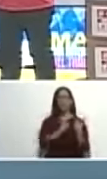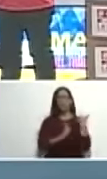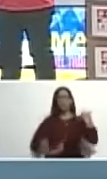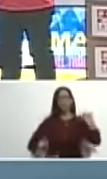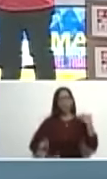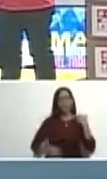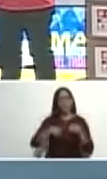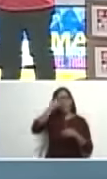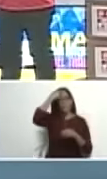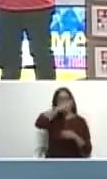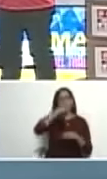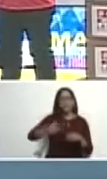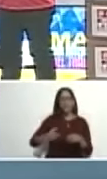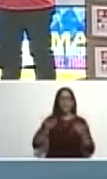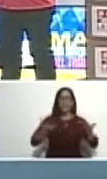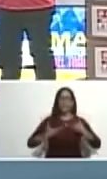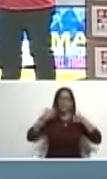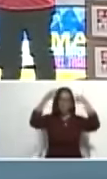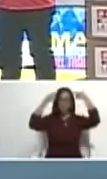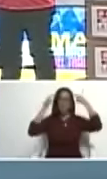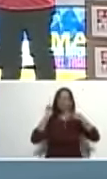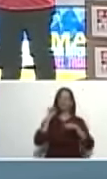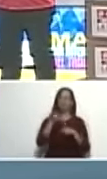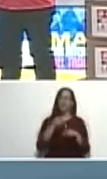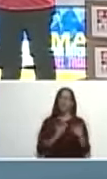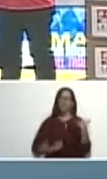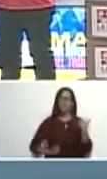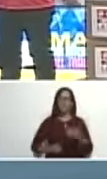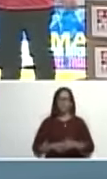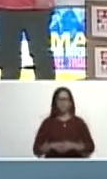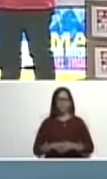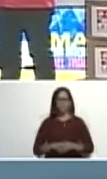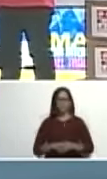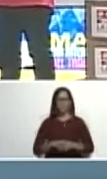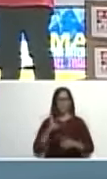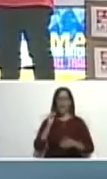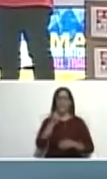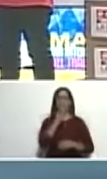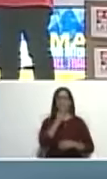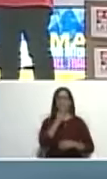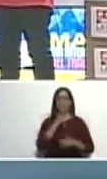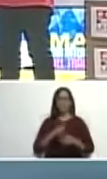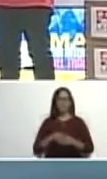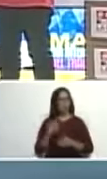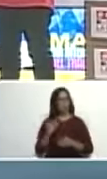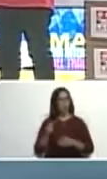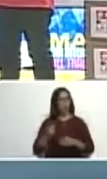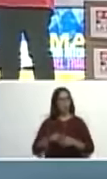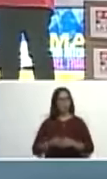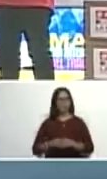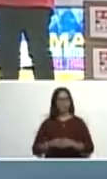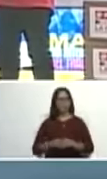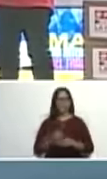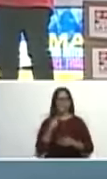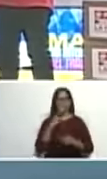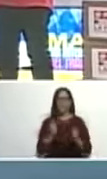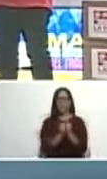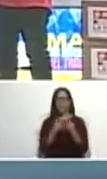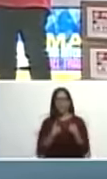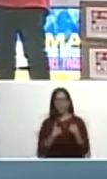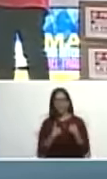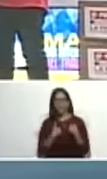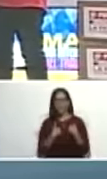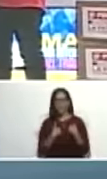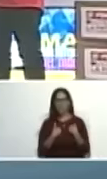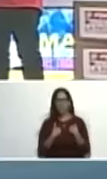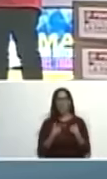que es el legado del comandante Chávez, que es usted, presidente obrero. ¿Habla inglés? No. Pero di conmigo,